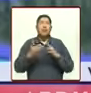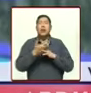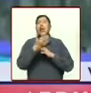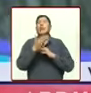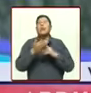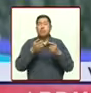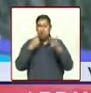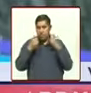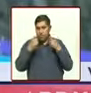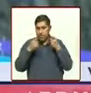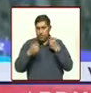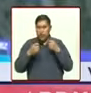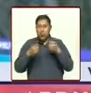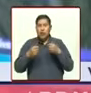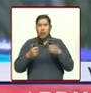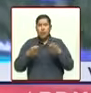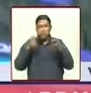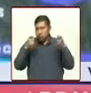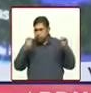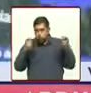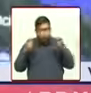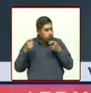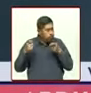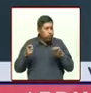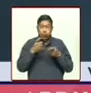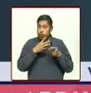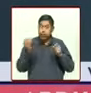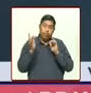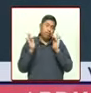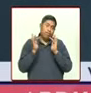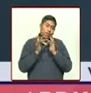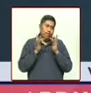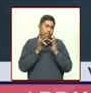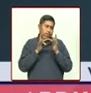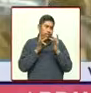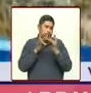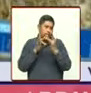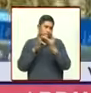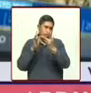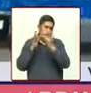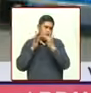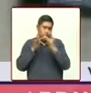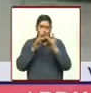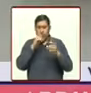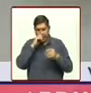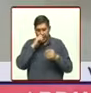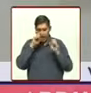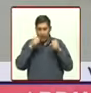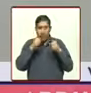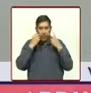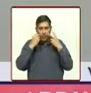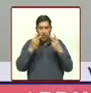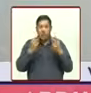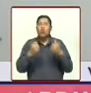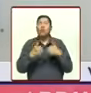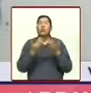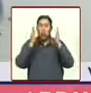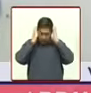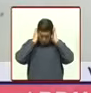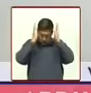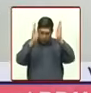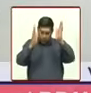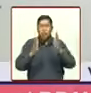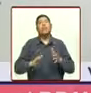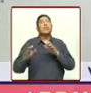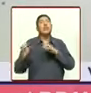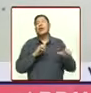unidad de gestión de riesgos, realiza el monitoreo correspondiente y el contacto con diferentes comunidades para poder ver la atención que